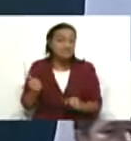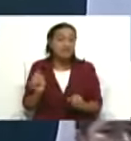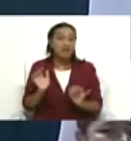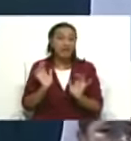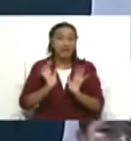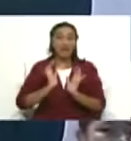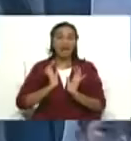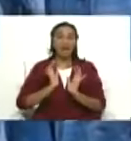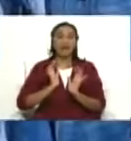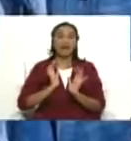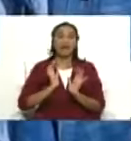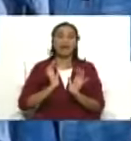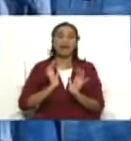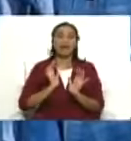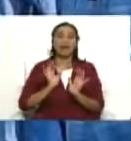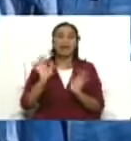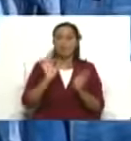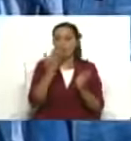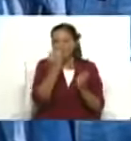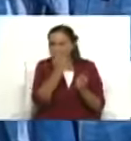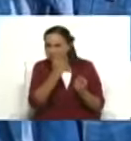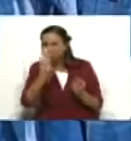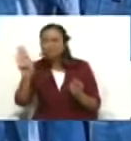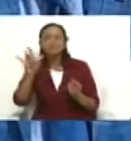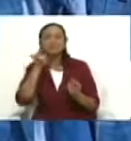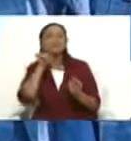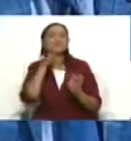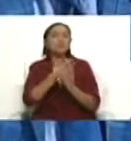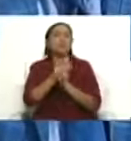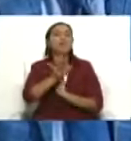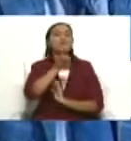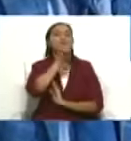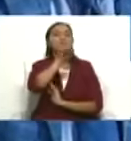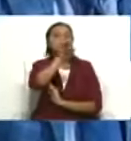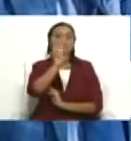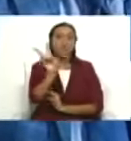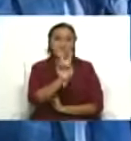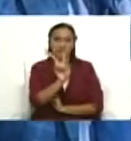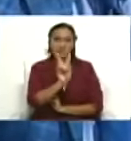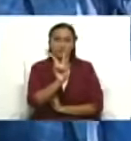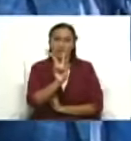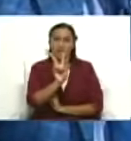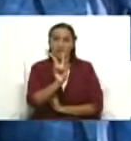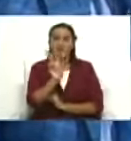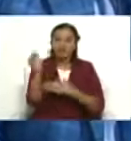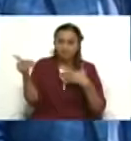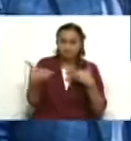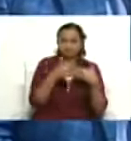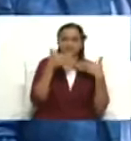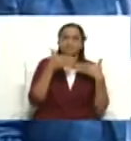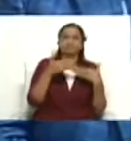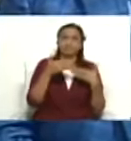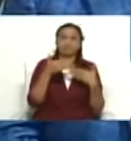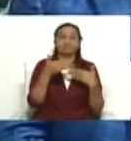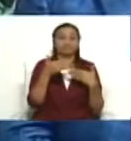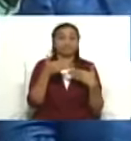torcer el curso de la construcción de futuro del pueblo de Venezuela. Con muy precario éxito, pero lo